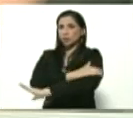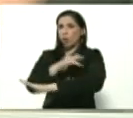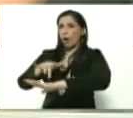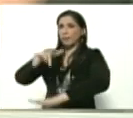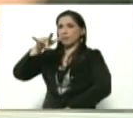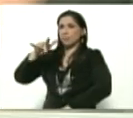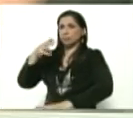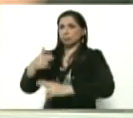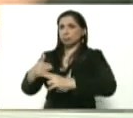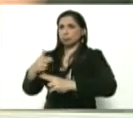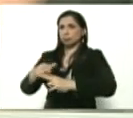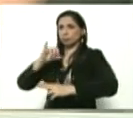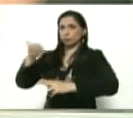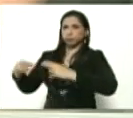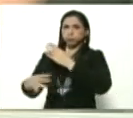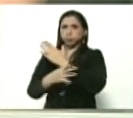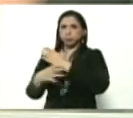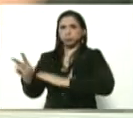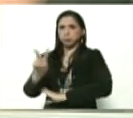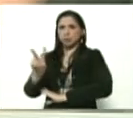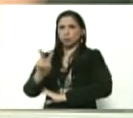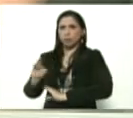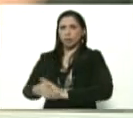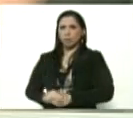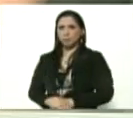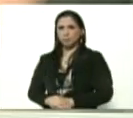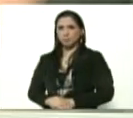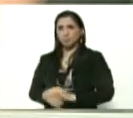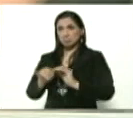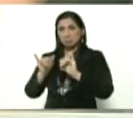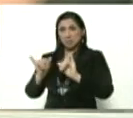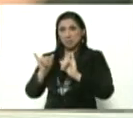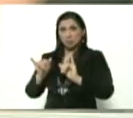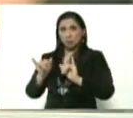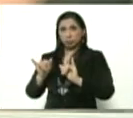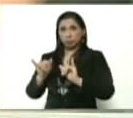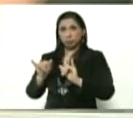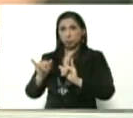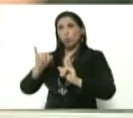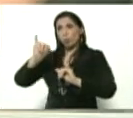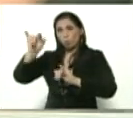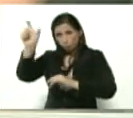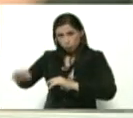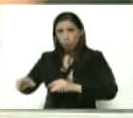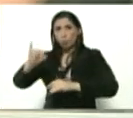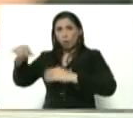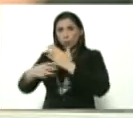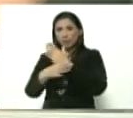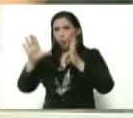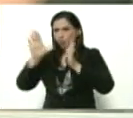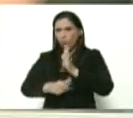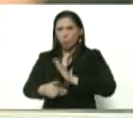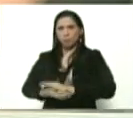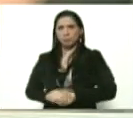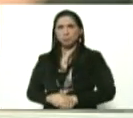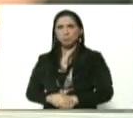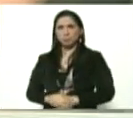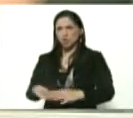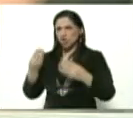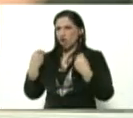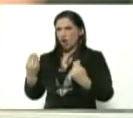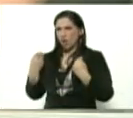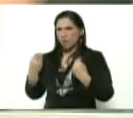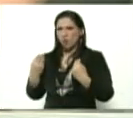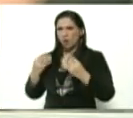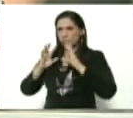extremista del guaidocismo en Venezuela, de Guaidó, lo estafó, lo robó, y cómo